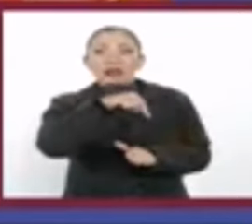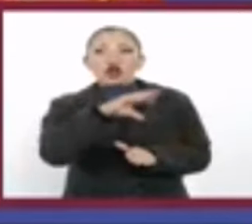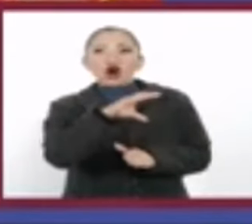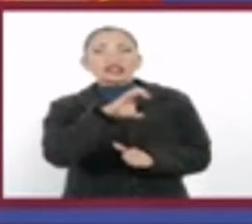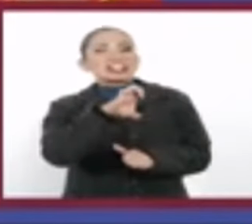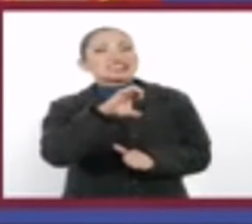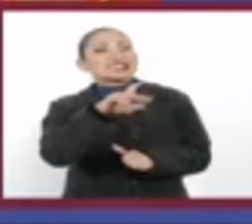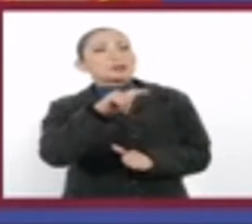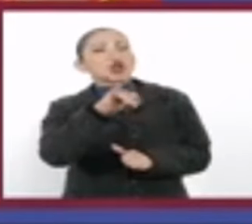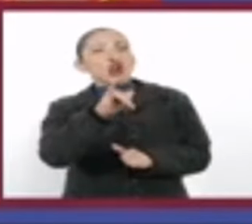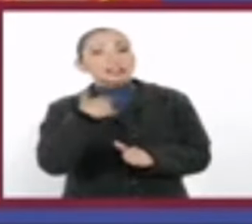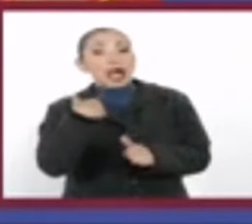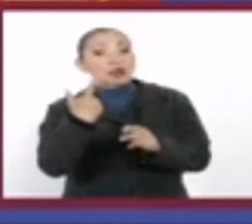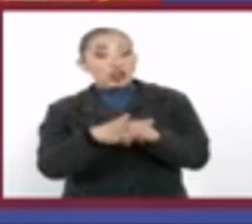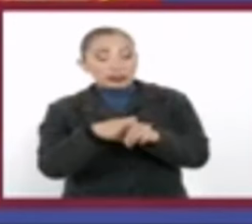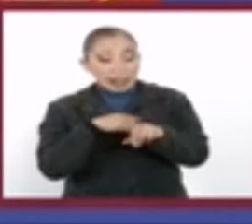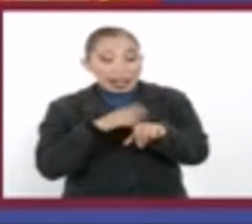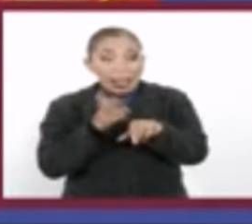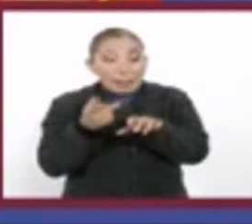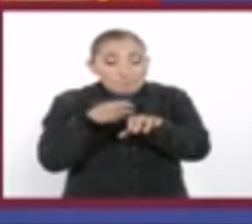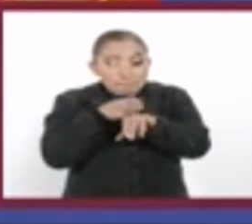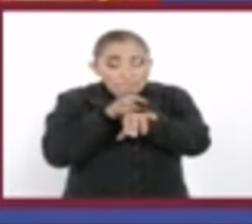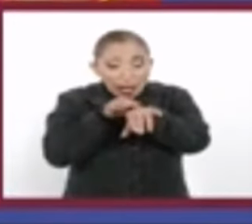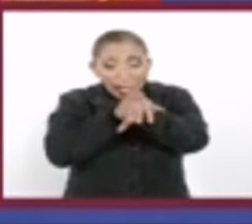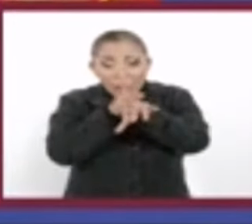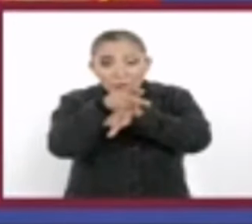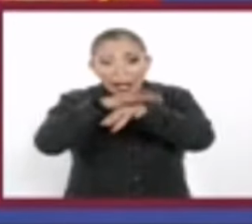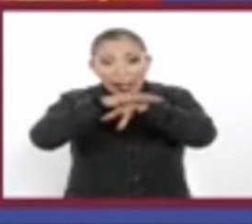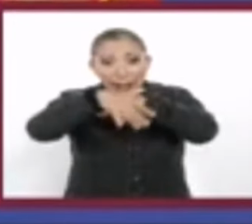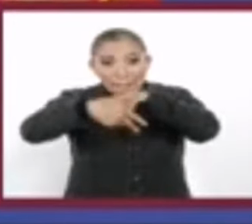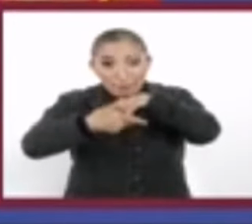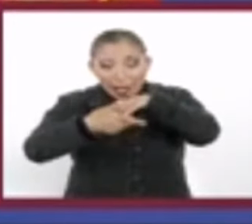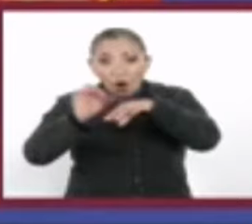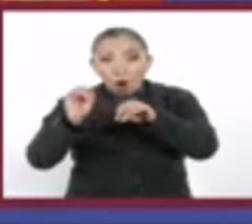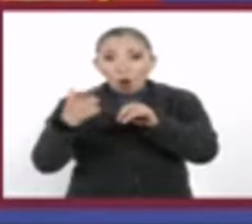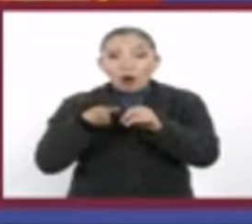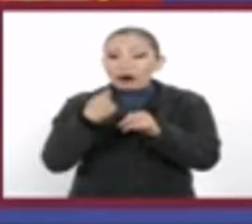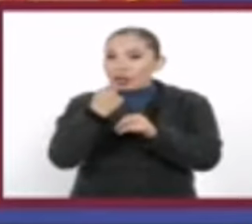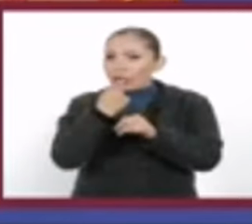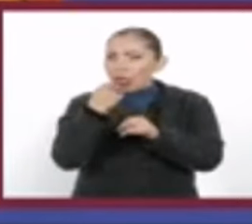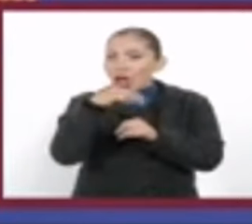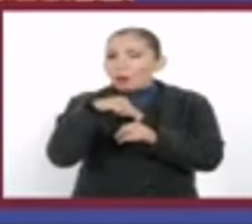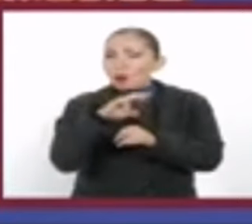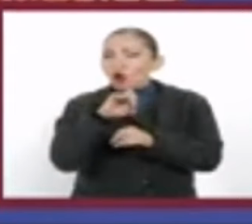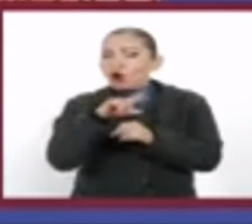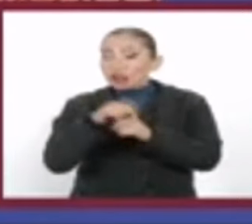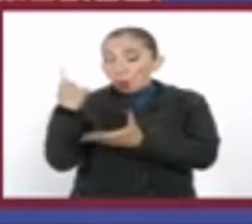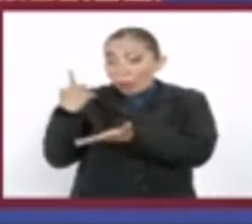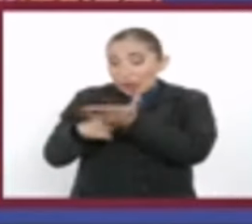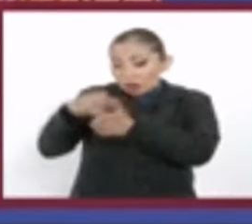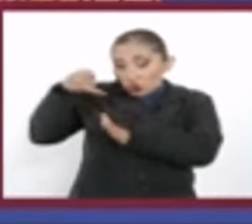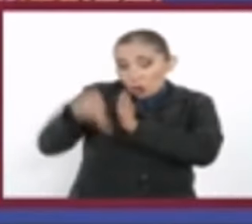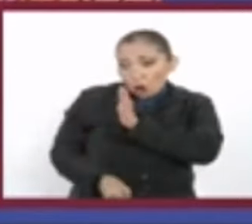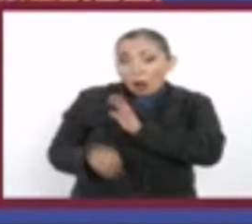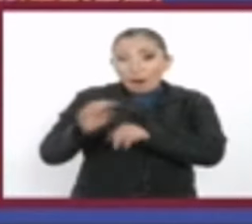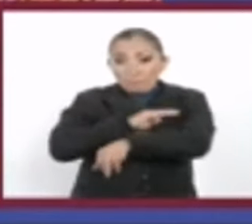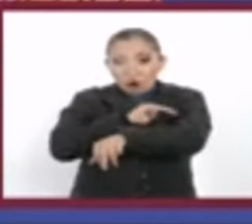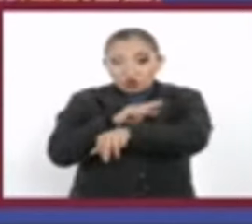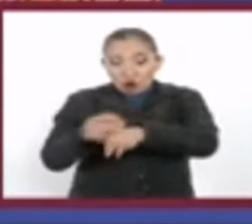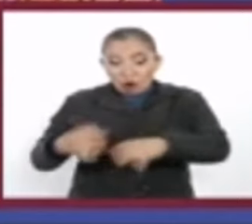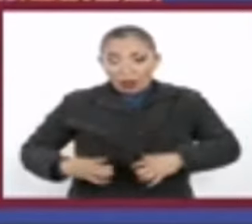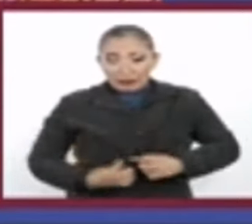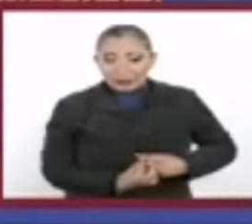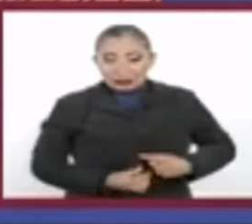nociceptores, que están en las terminaciones nerviosas de tejidos externos como la piel y la mucosa, y de tejidos internos como los músculos,